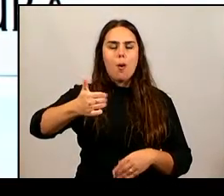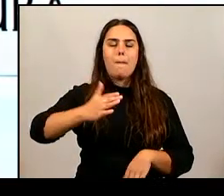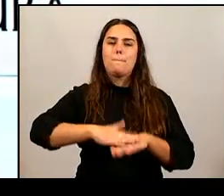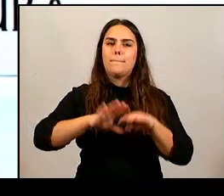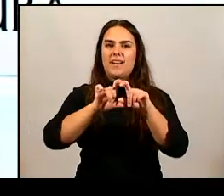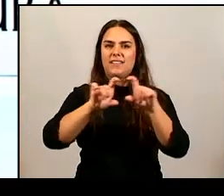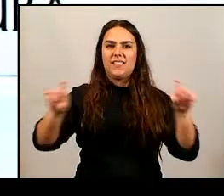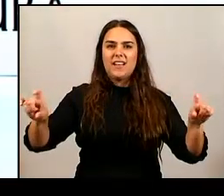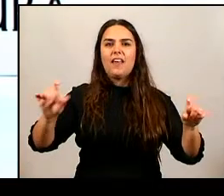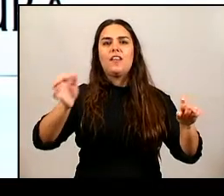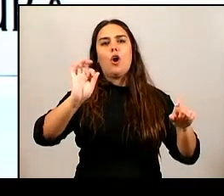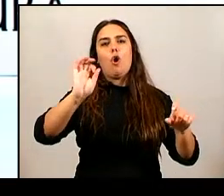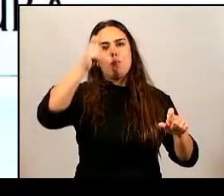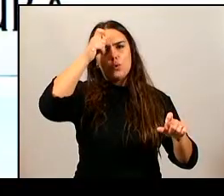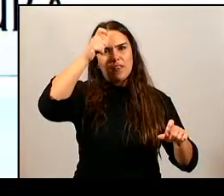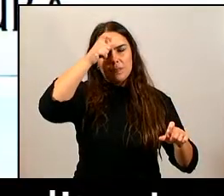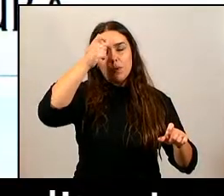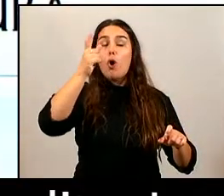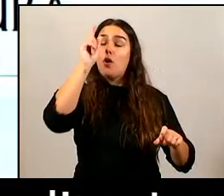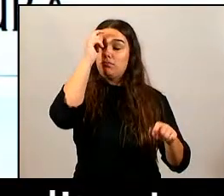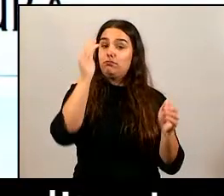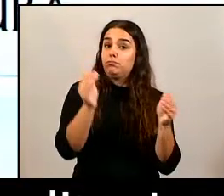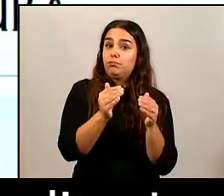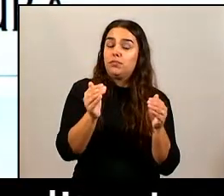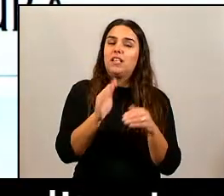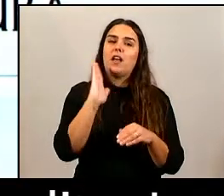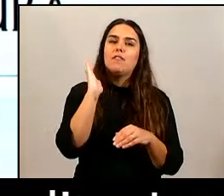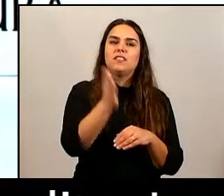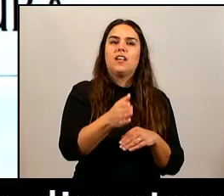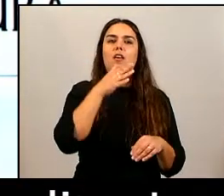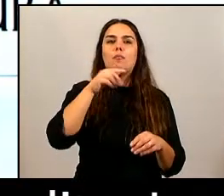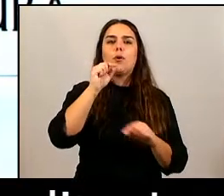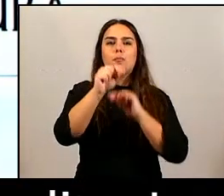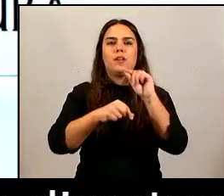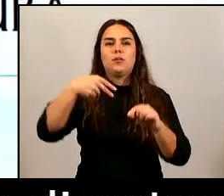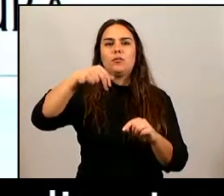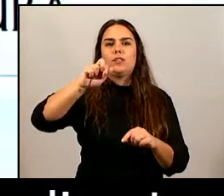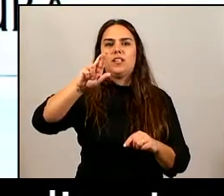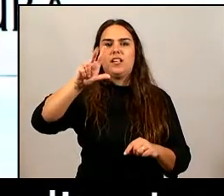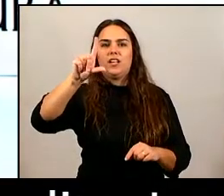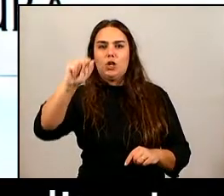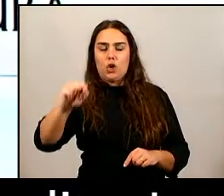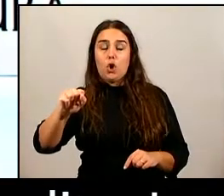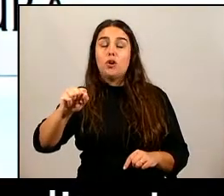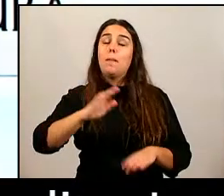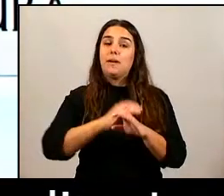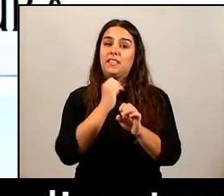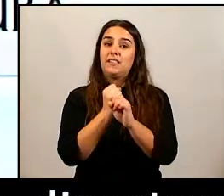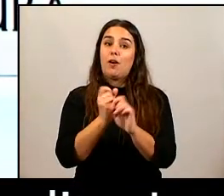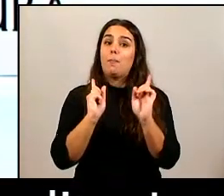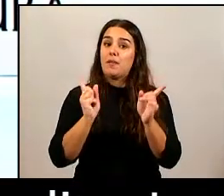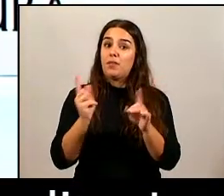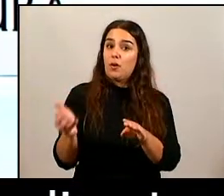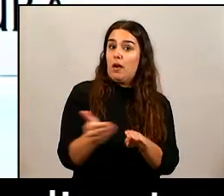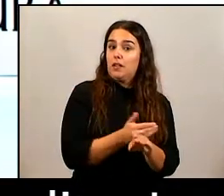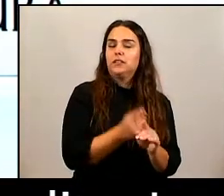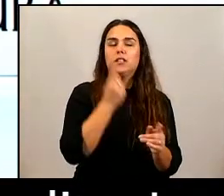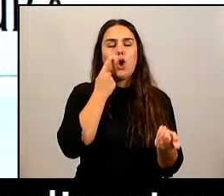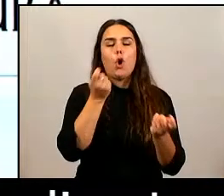locales menores afectados por el virus del Nilo Occidental para desarrollar trabajos de prevención y control de la